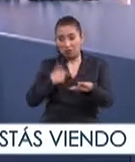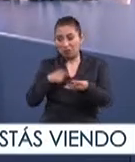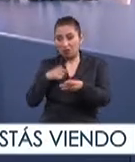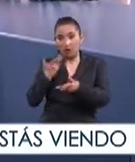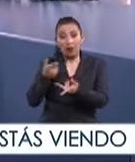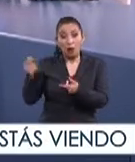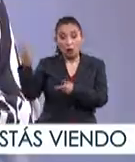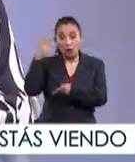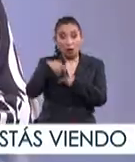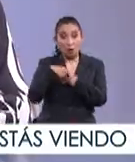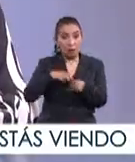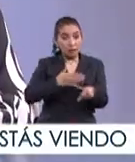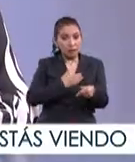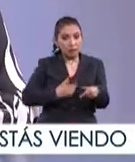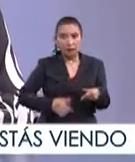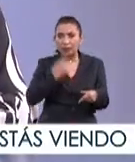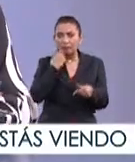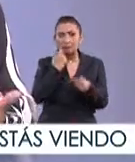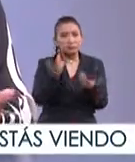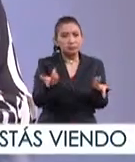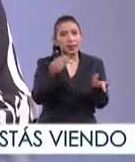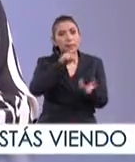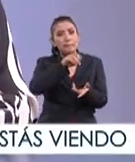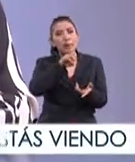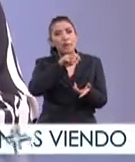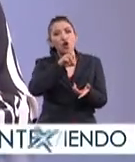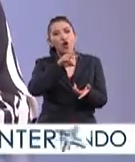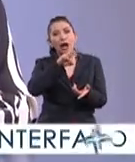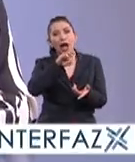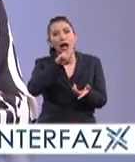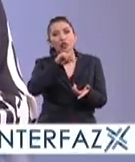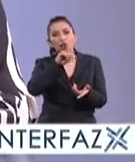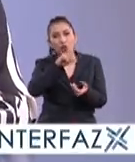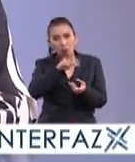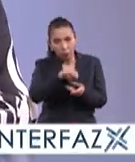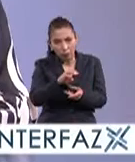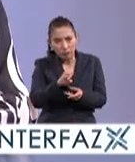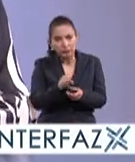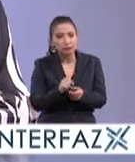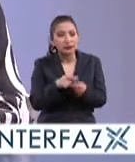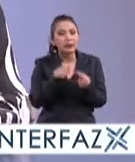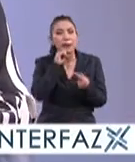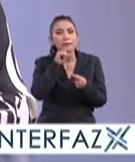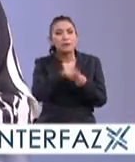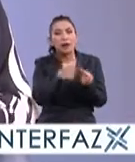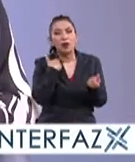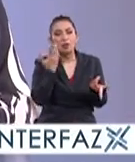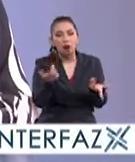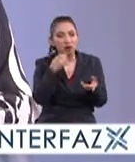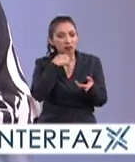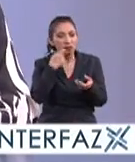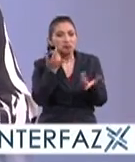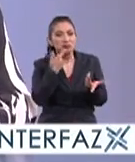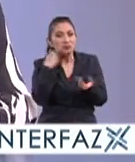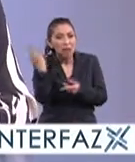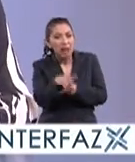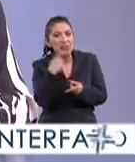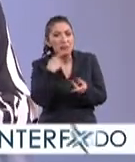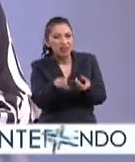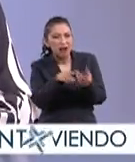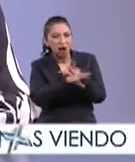Desde que llegó ha girado memorándums, nuevas políticas para limitar el acceso a esa protección